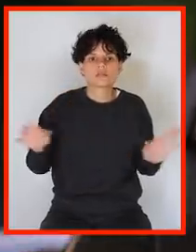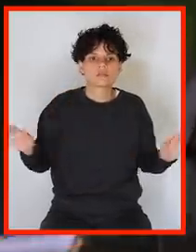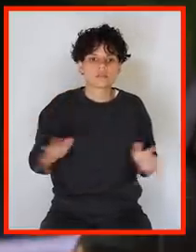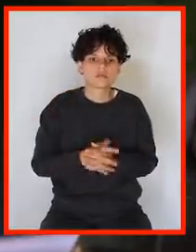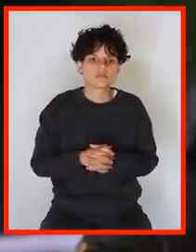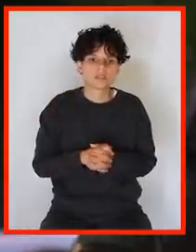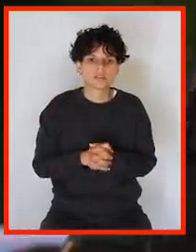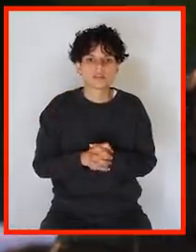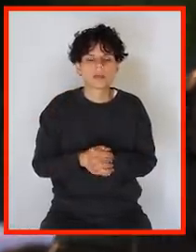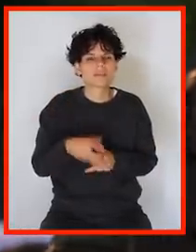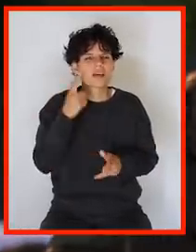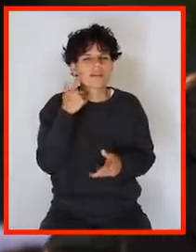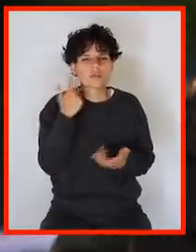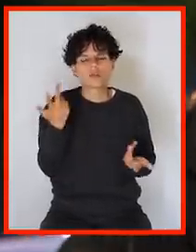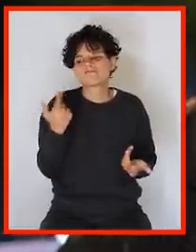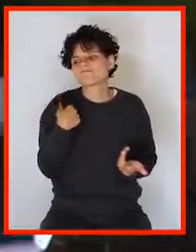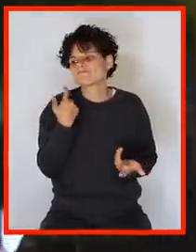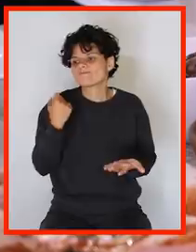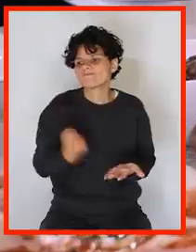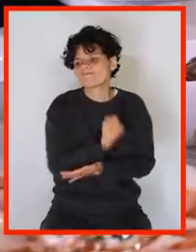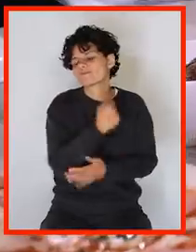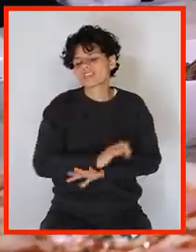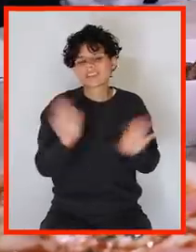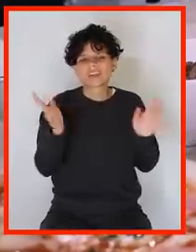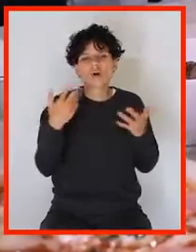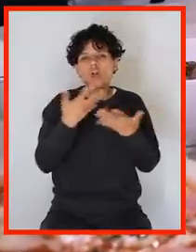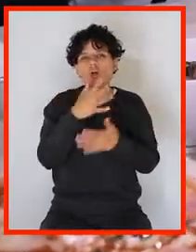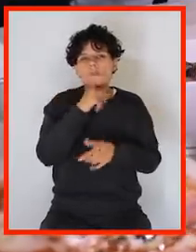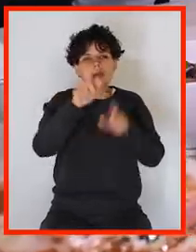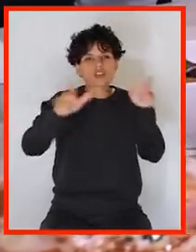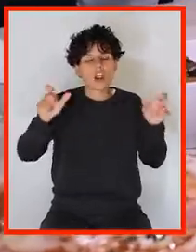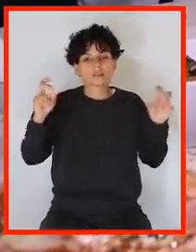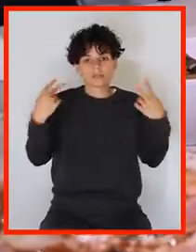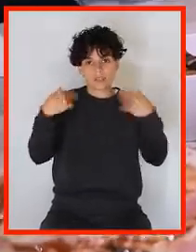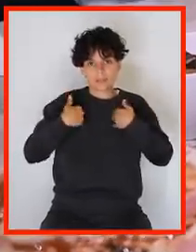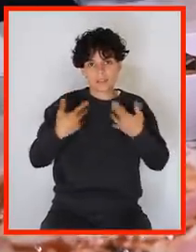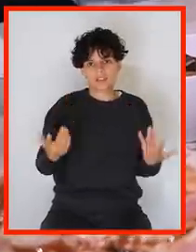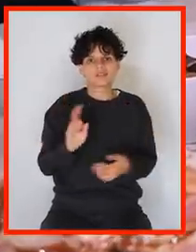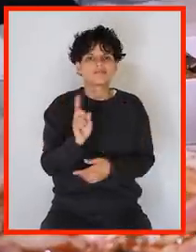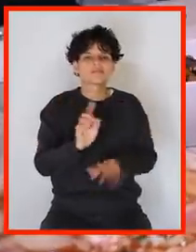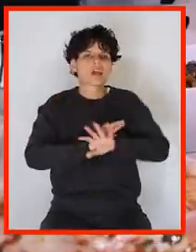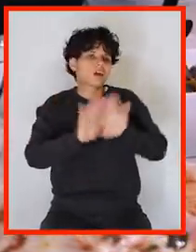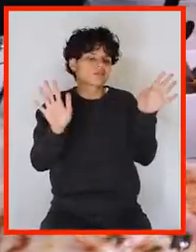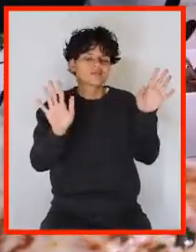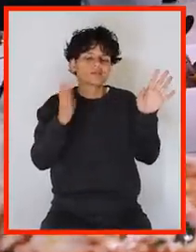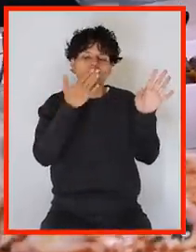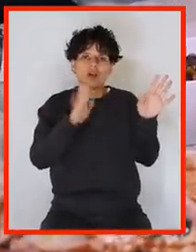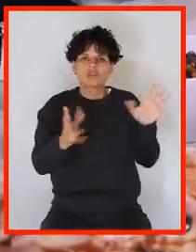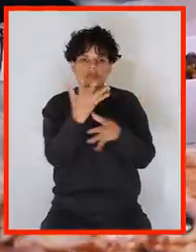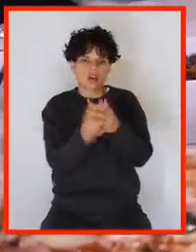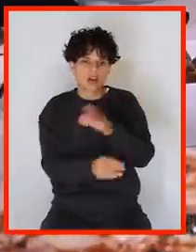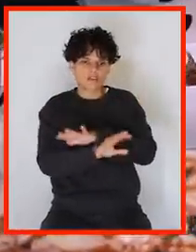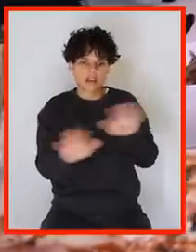pues, decía yo, puta, ya no hay nadie como esperando lo que hago yo, pues. Y dije, ya sabéis que yo creo que aquí ya como que mejor